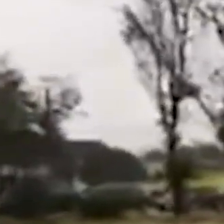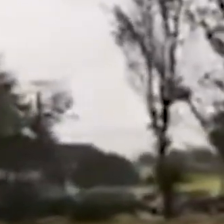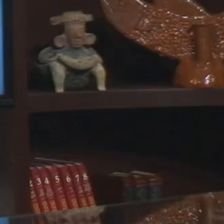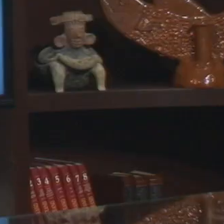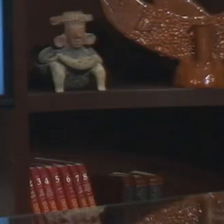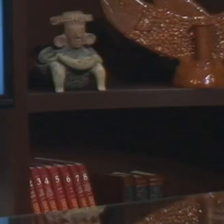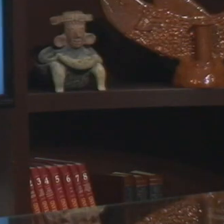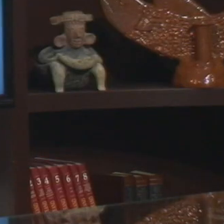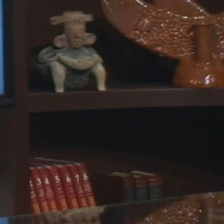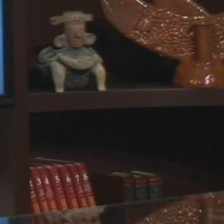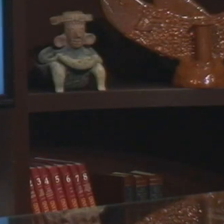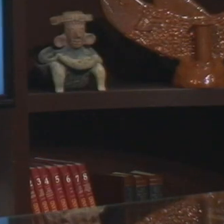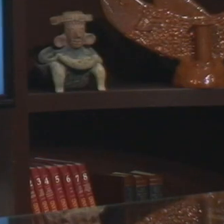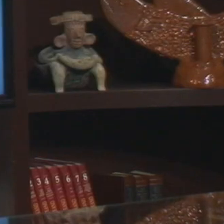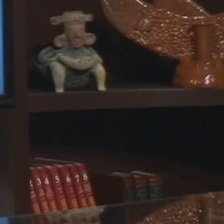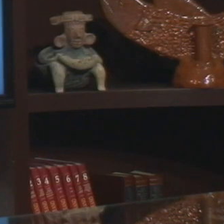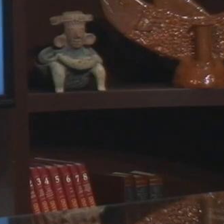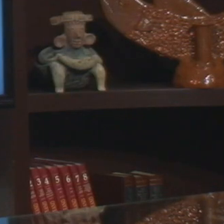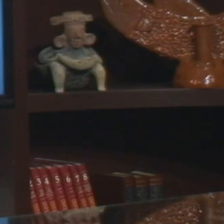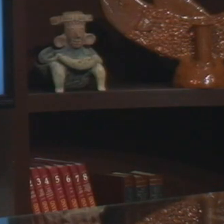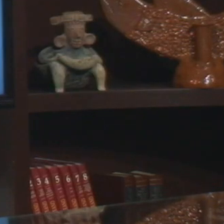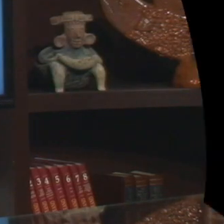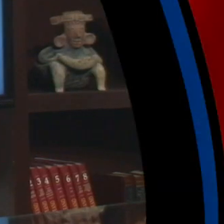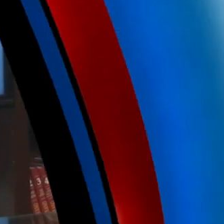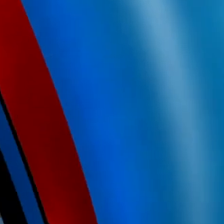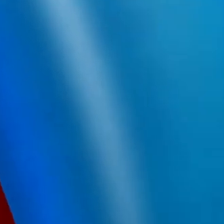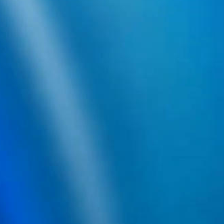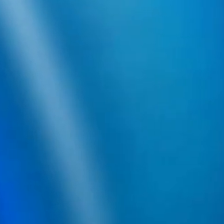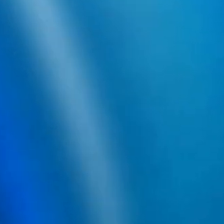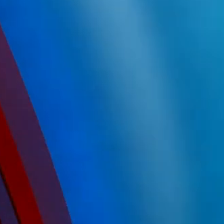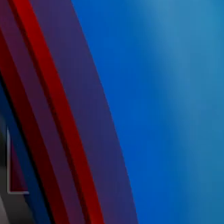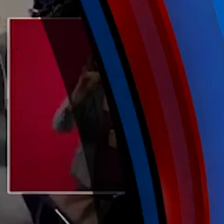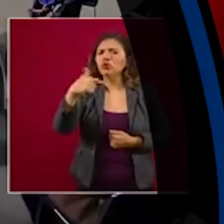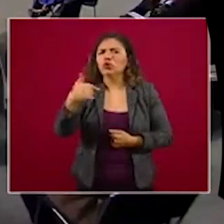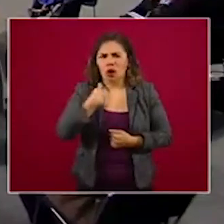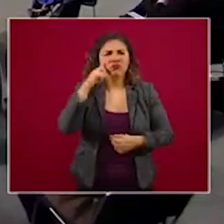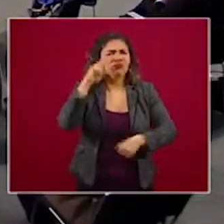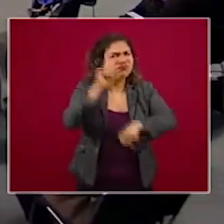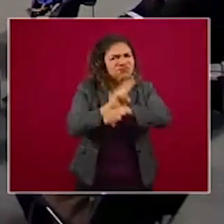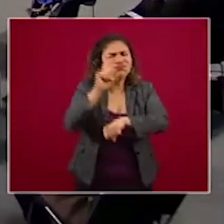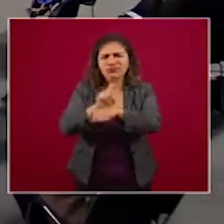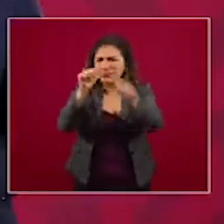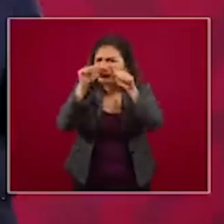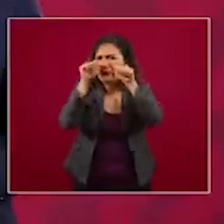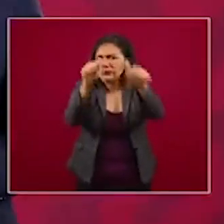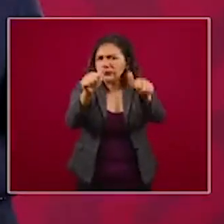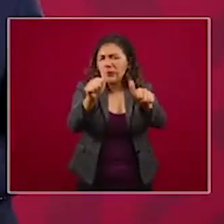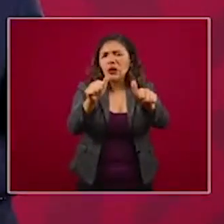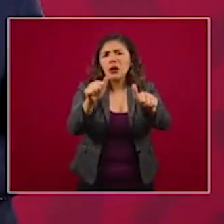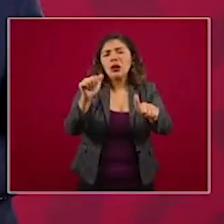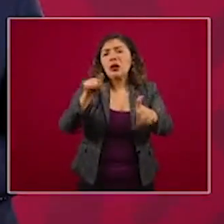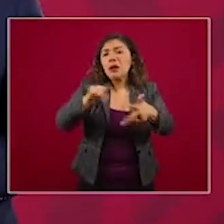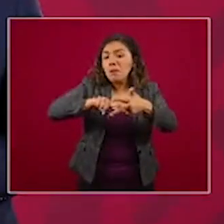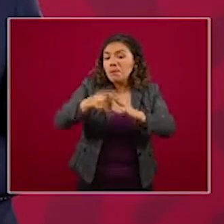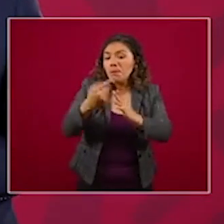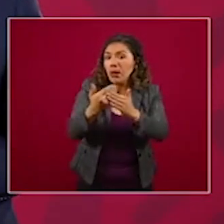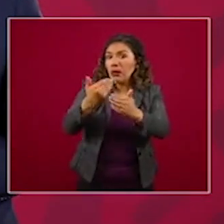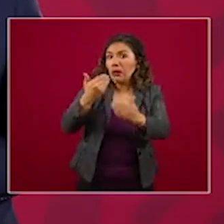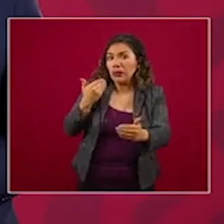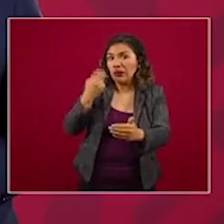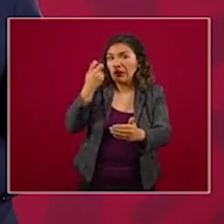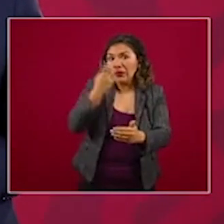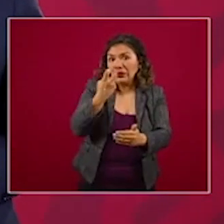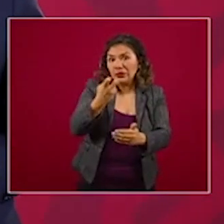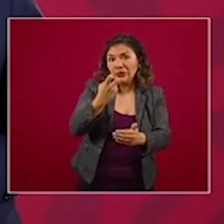sensibilidad al presidente, ¿eh? Escuche. Sí, hemos estado pendientes desde el inicio